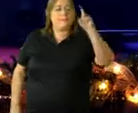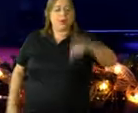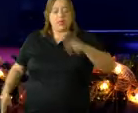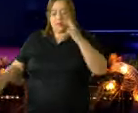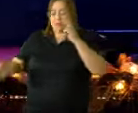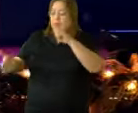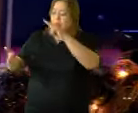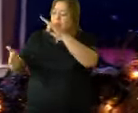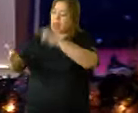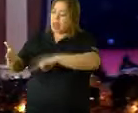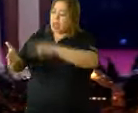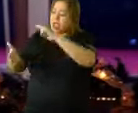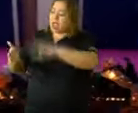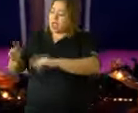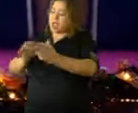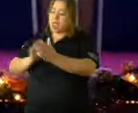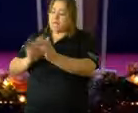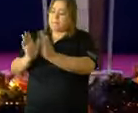sienten a veces leer la Biblia?